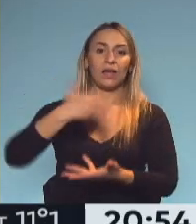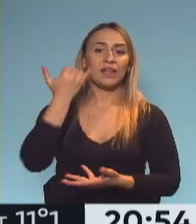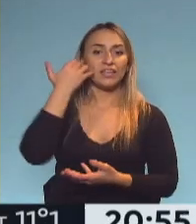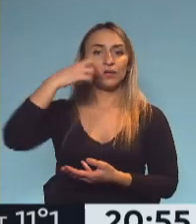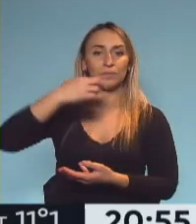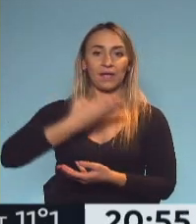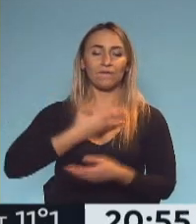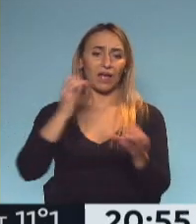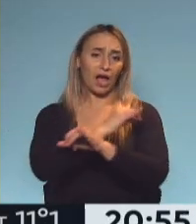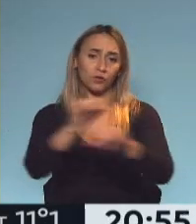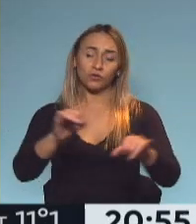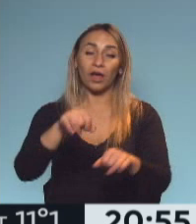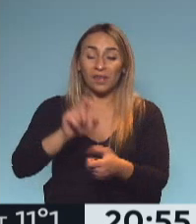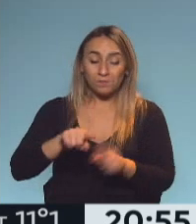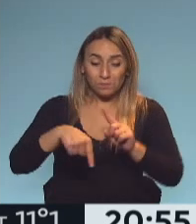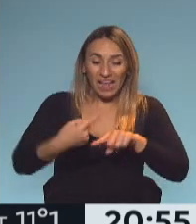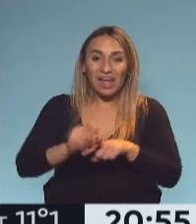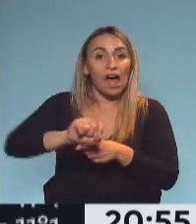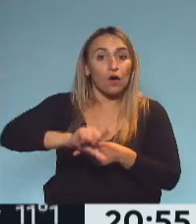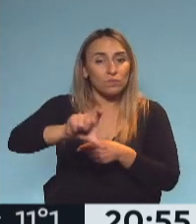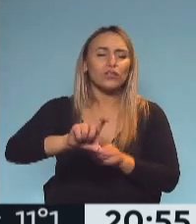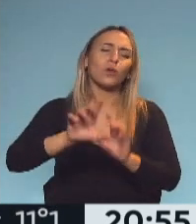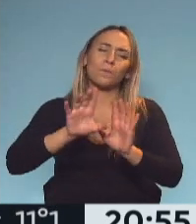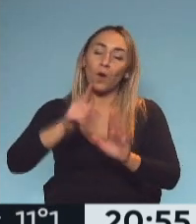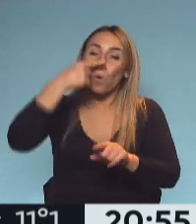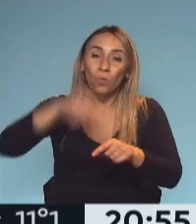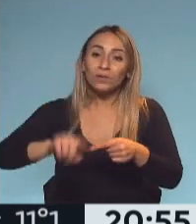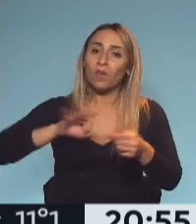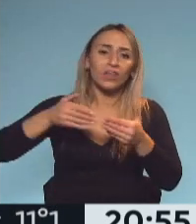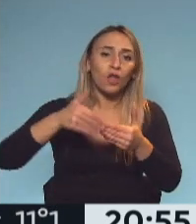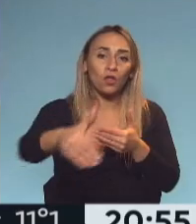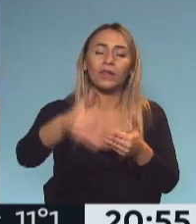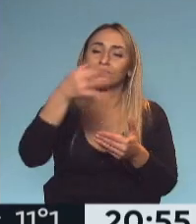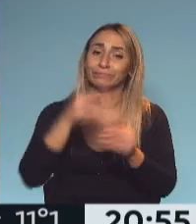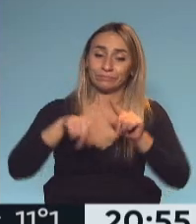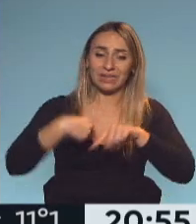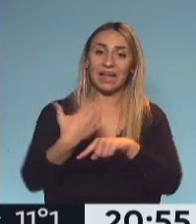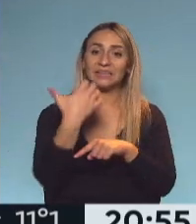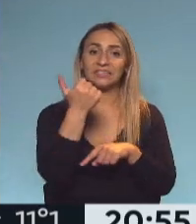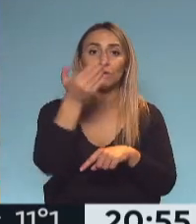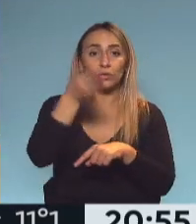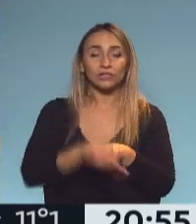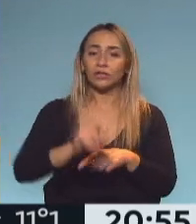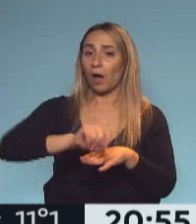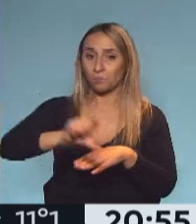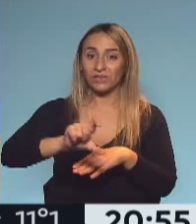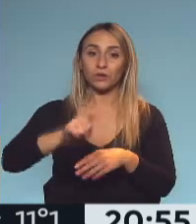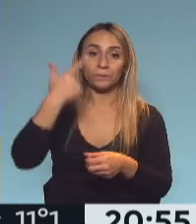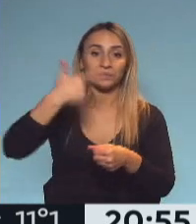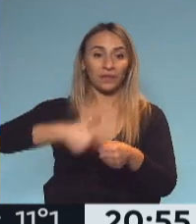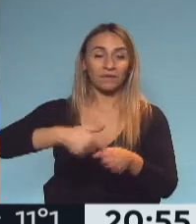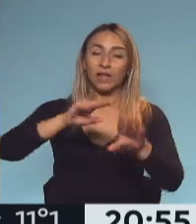será el último del año es un incremento del 6% el incremento en las naftas alcanza